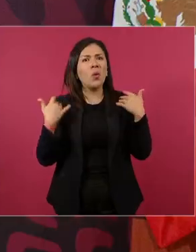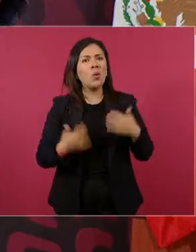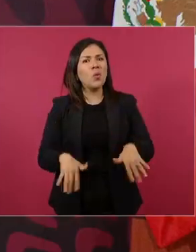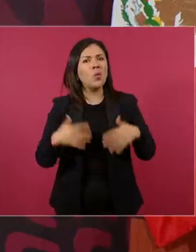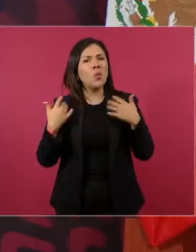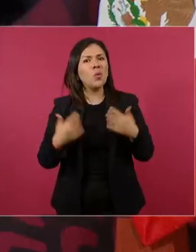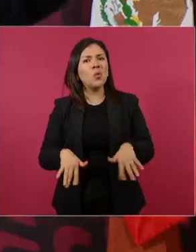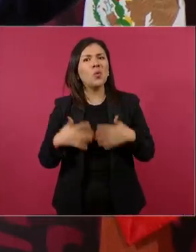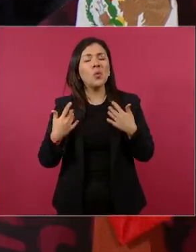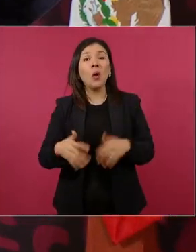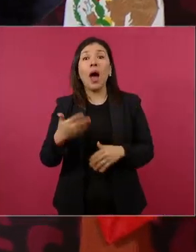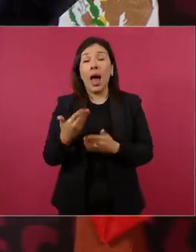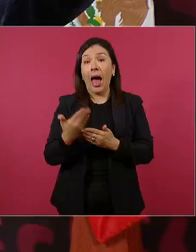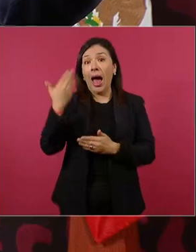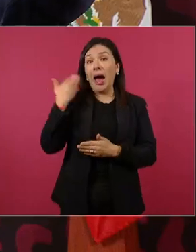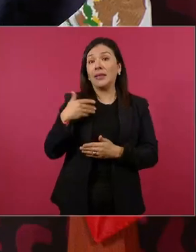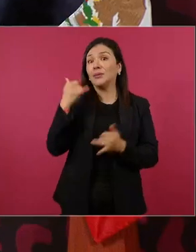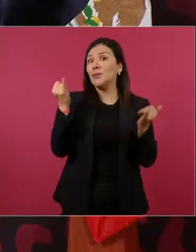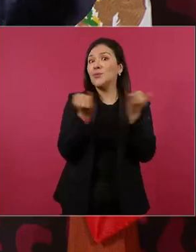y estaba empatado